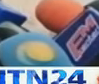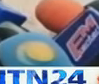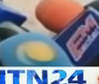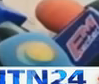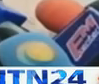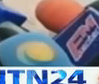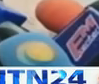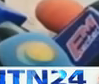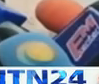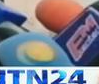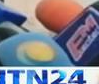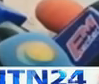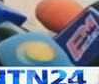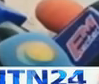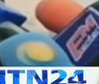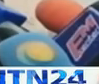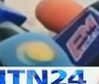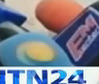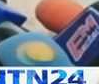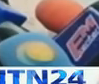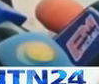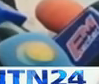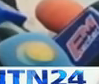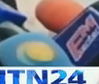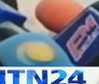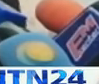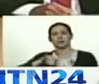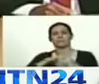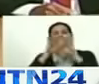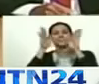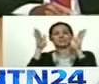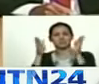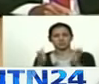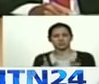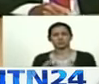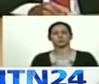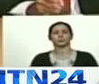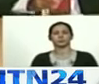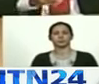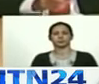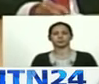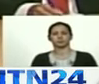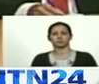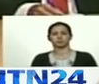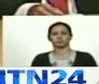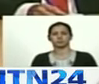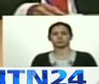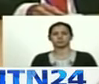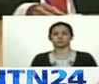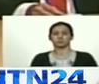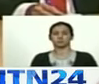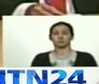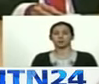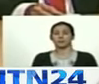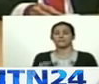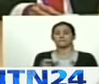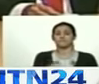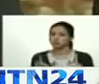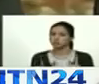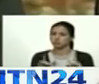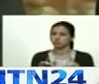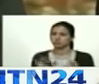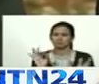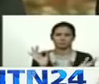27.875 muertos por violencia, ni siquiera en países en guerra. El gabinete económico quedó encabezado por Luis Salas, un profesor